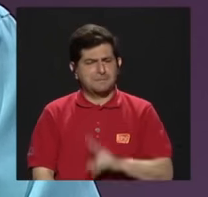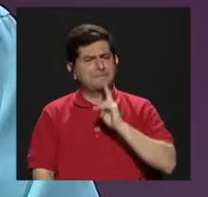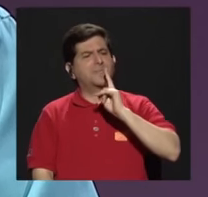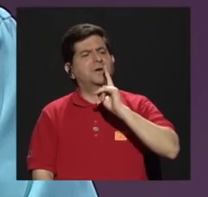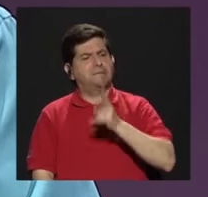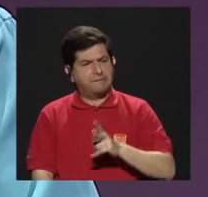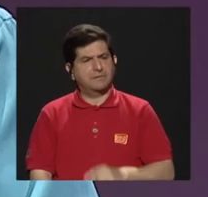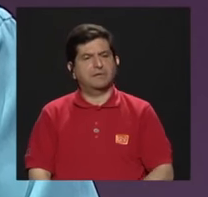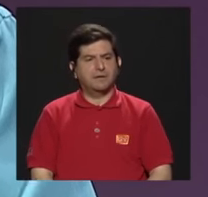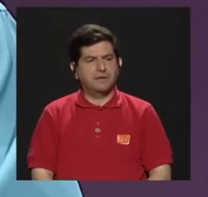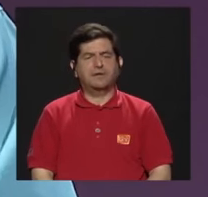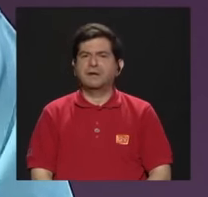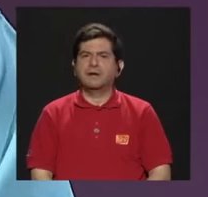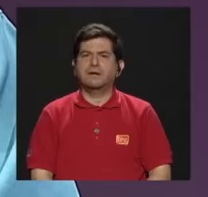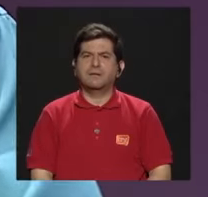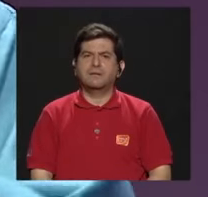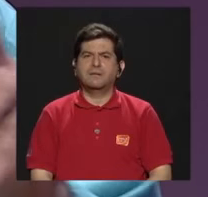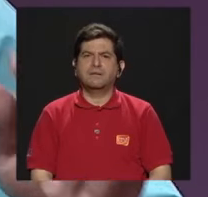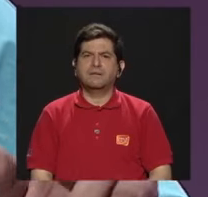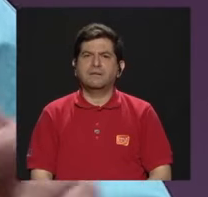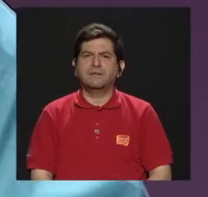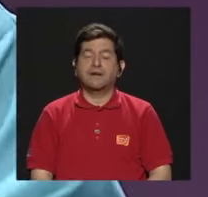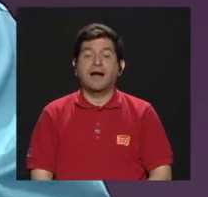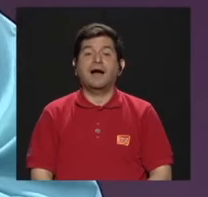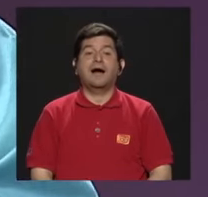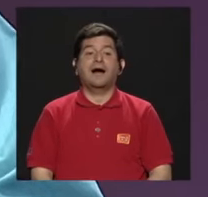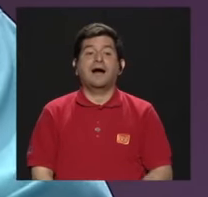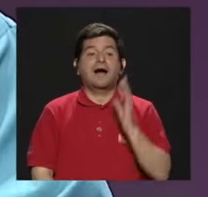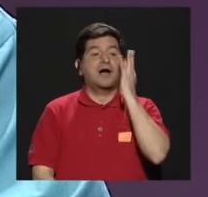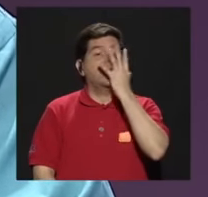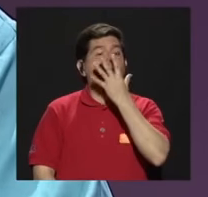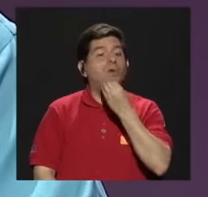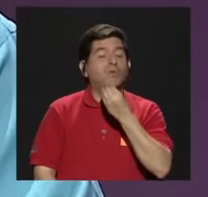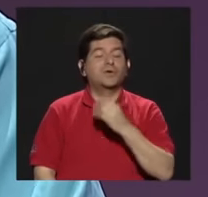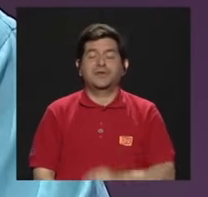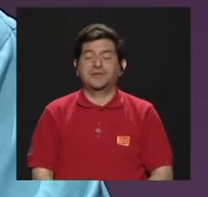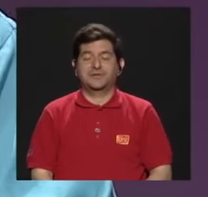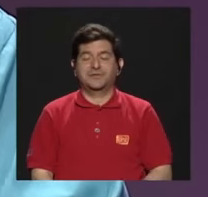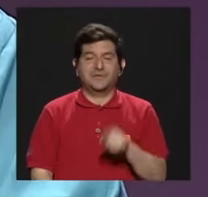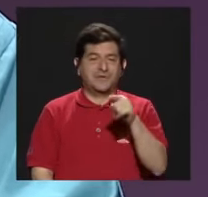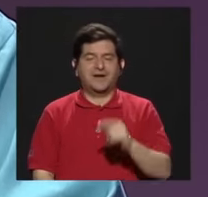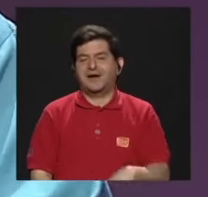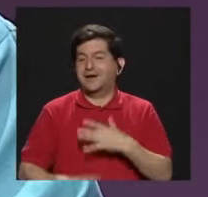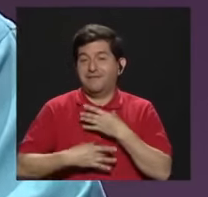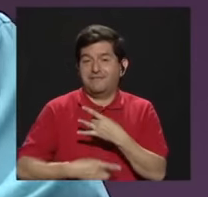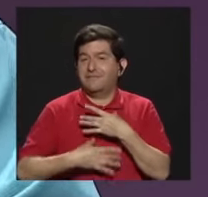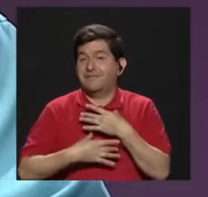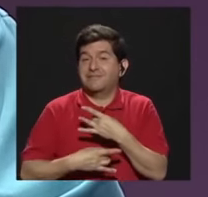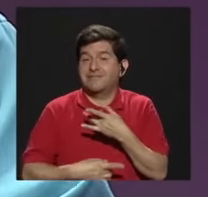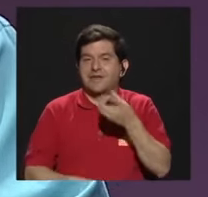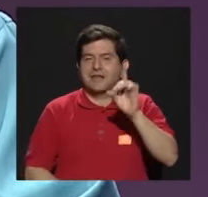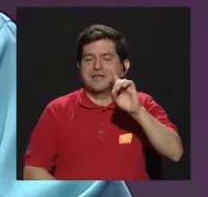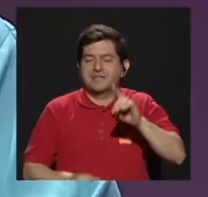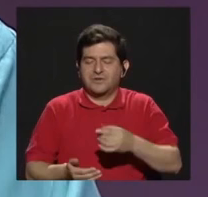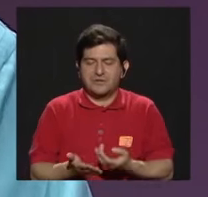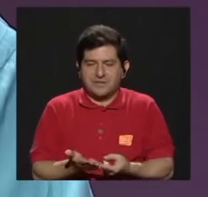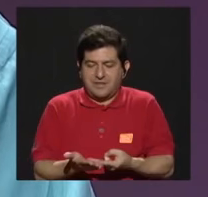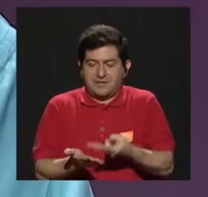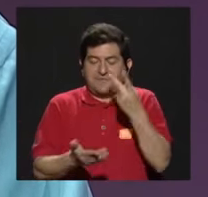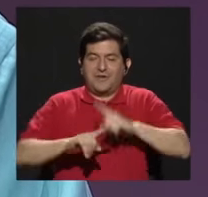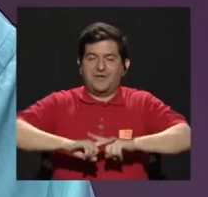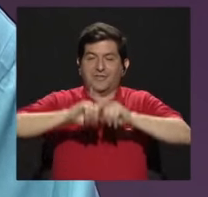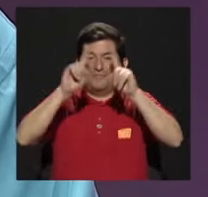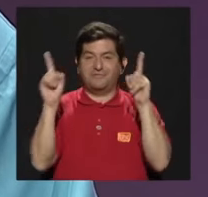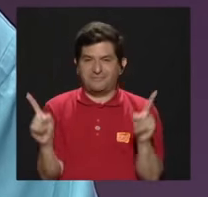cierto, es que todo es lo bonito, lo agradable, lo simpático, está valorado en otra